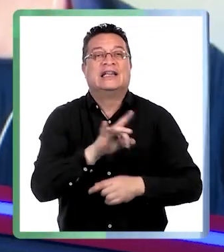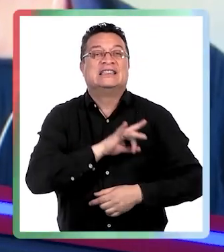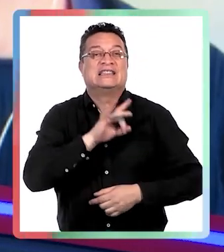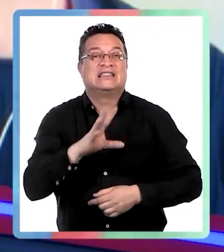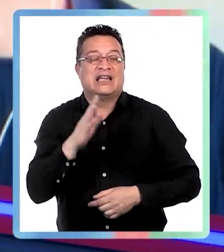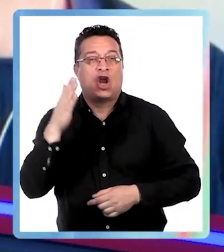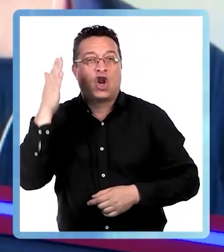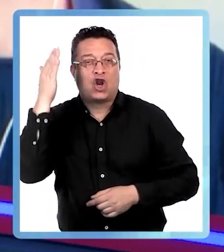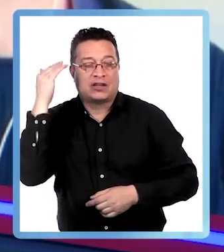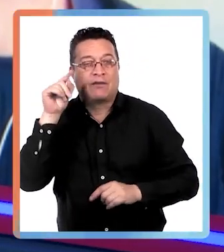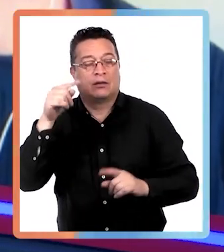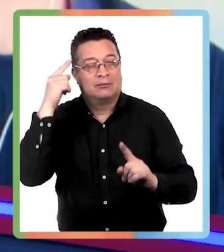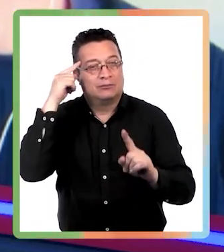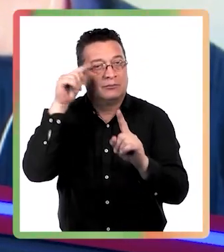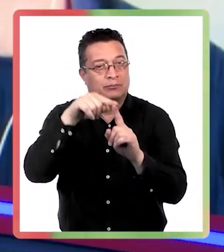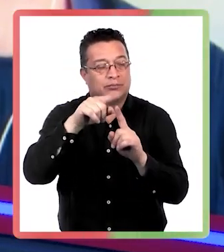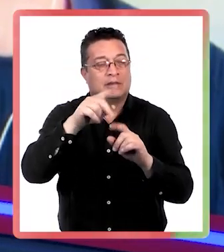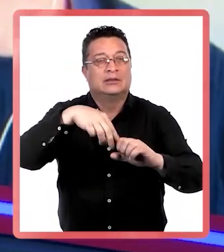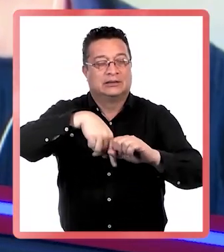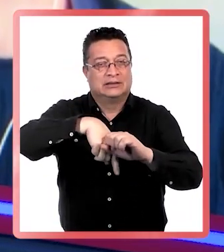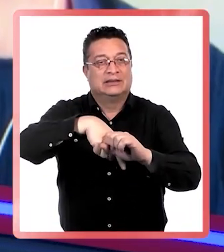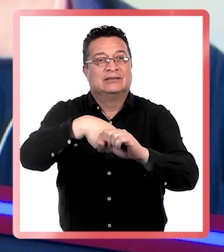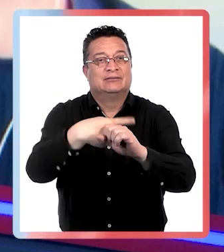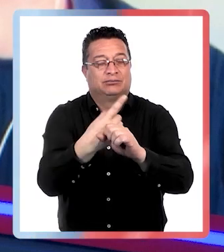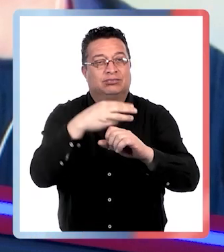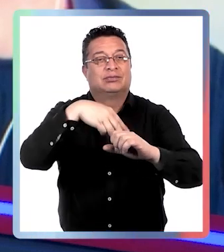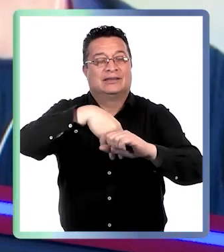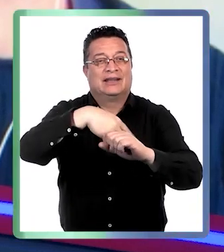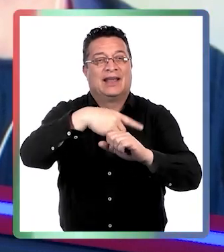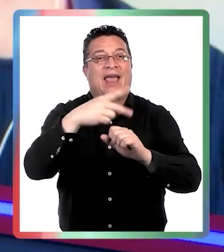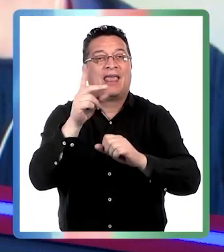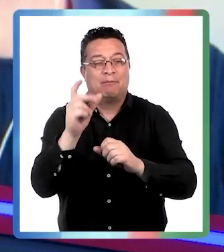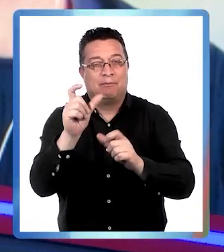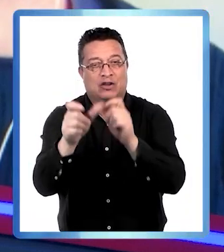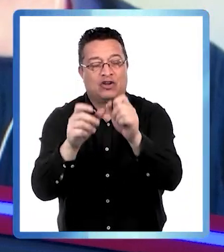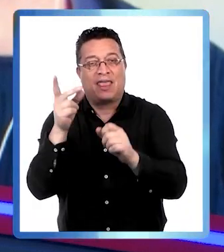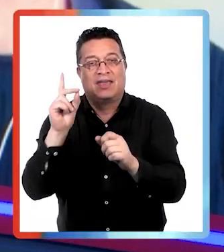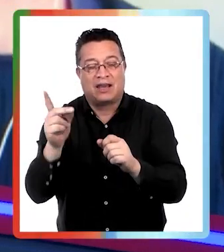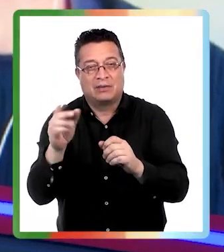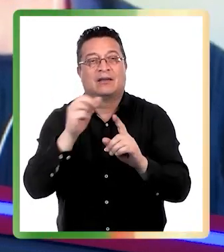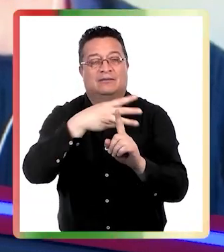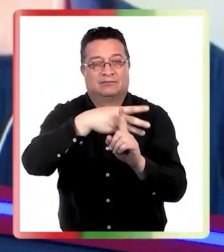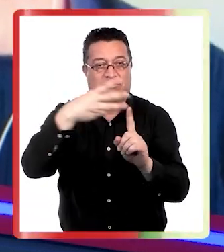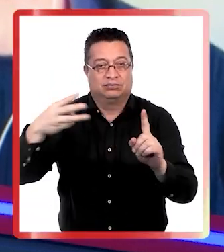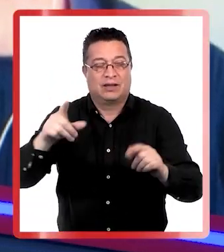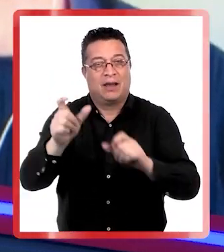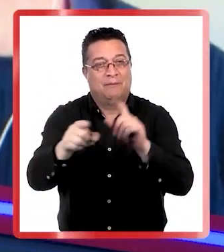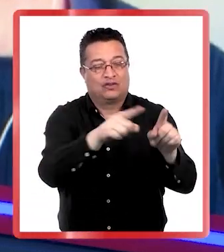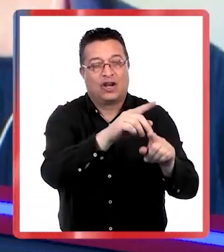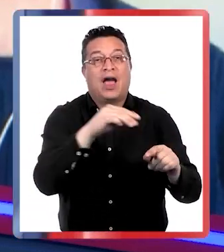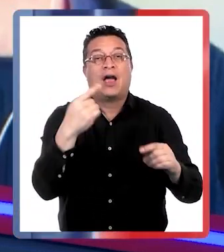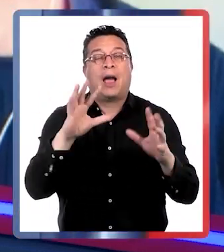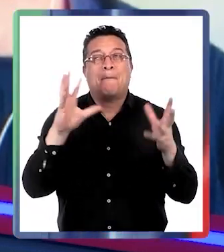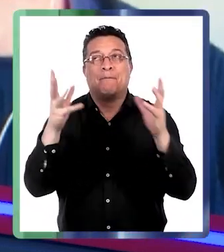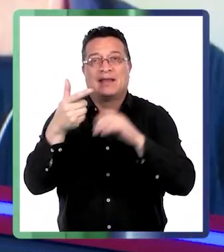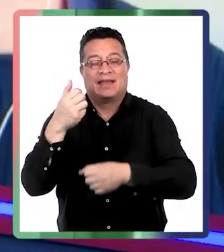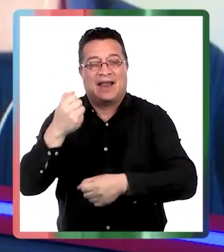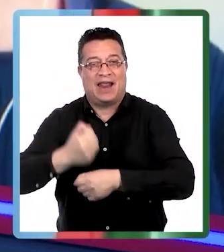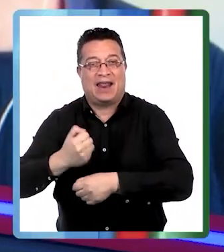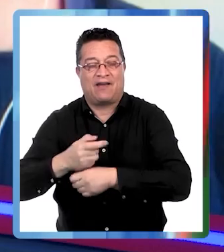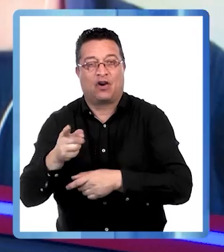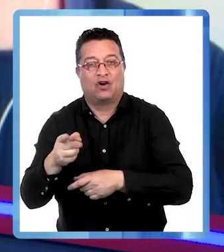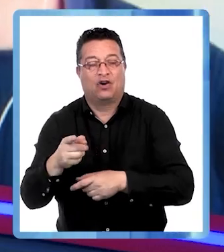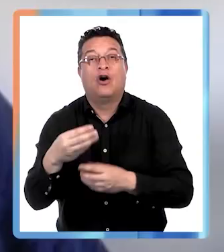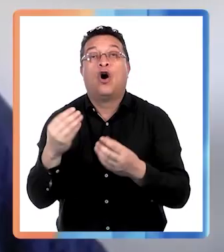sabe, un estudio con enfoque LGBTIQ+, género y personas con discapacidad en el lugar de trabajo. ¿Cómo está, Emilio?